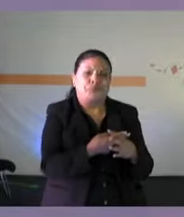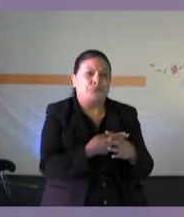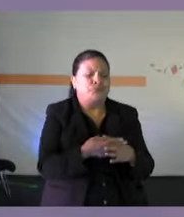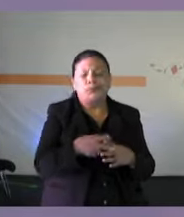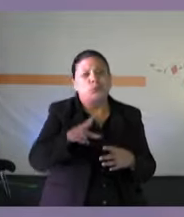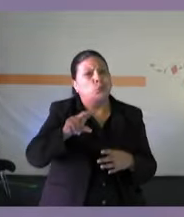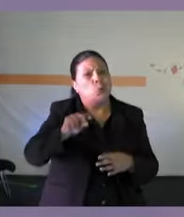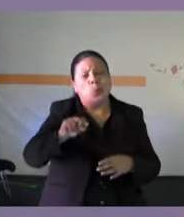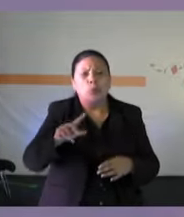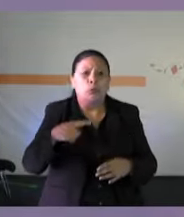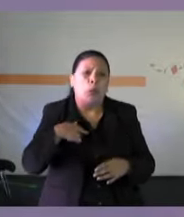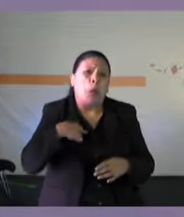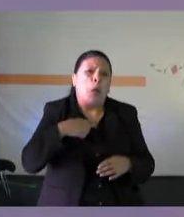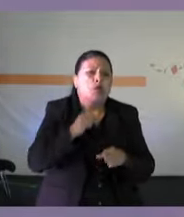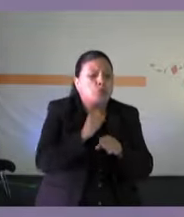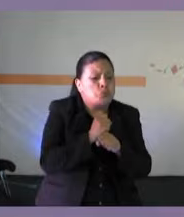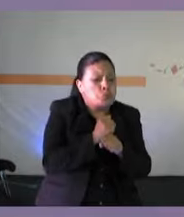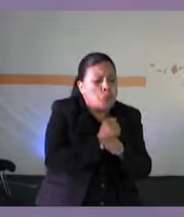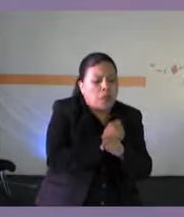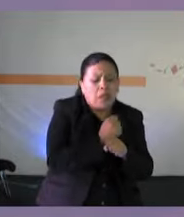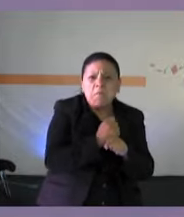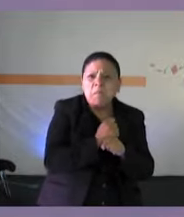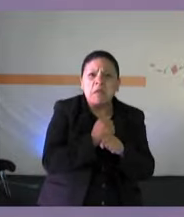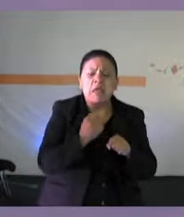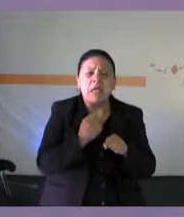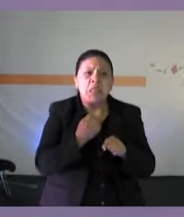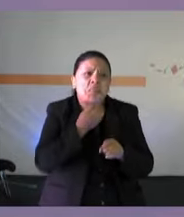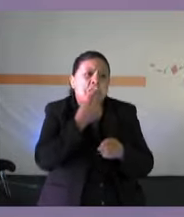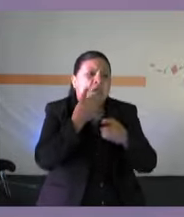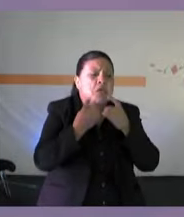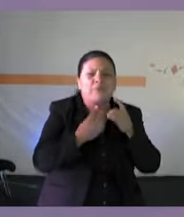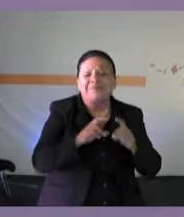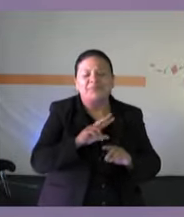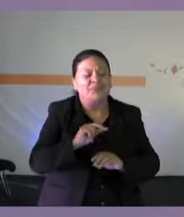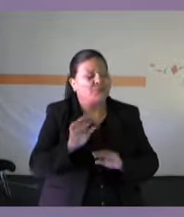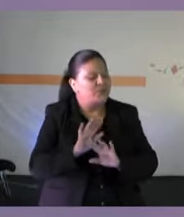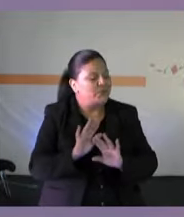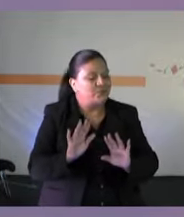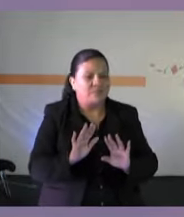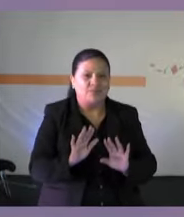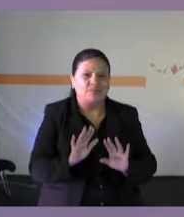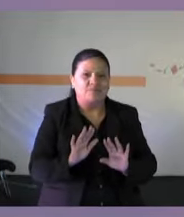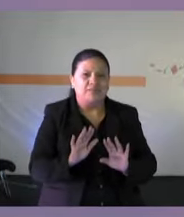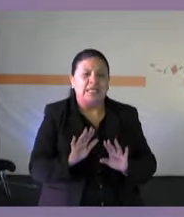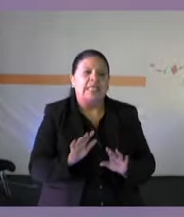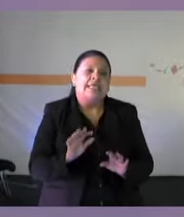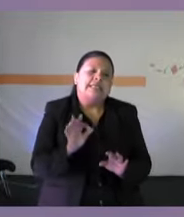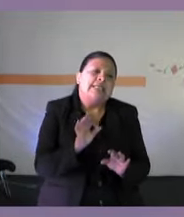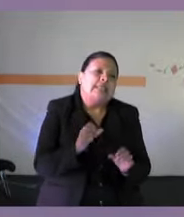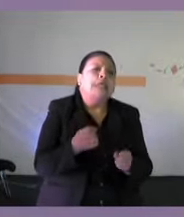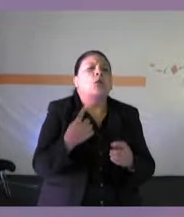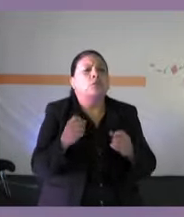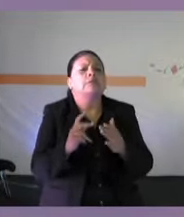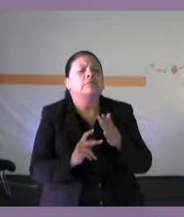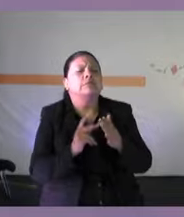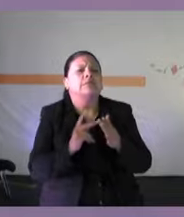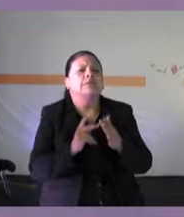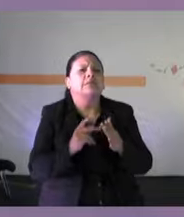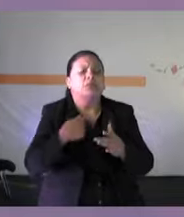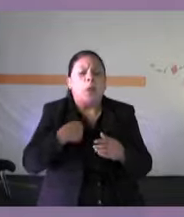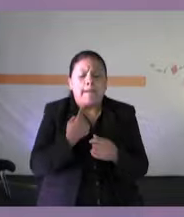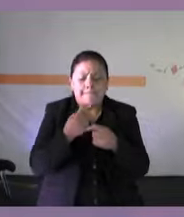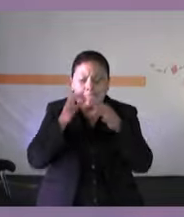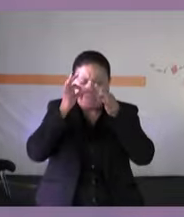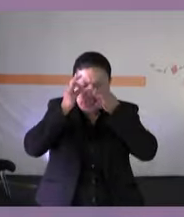tibia nunca, jamás. Yo, si algún momento me veo autocensurándome, voy a